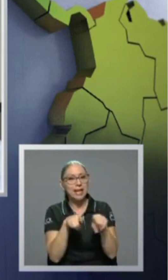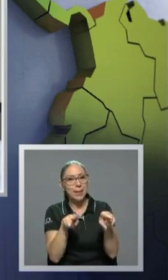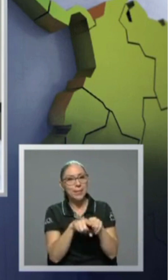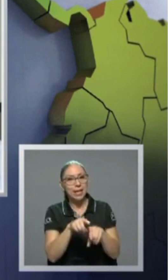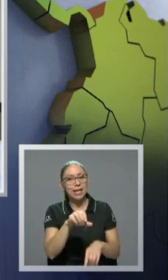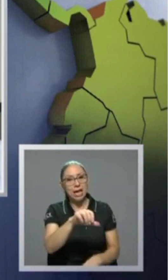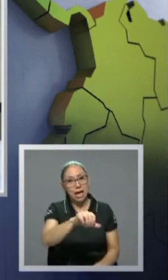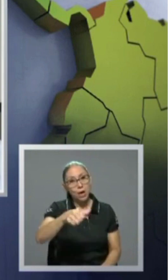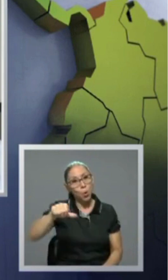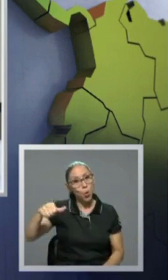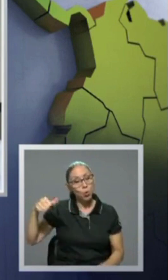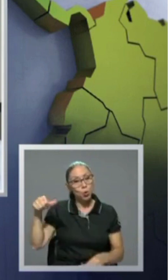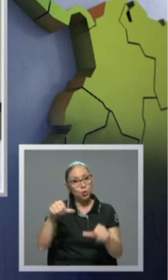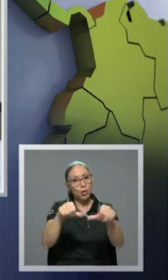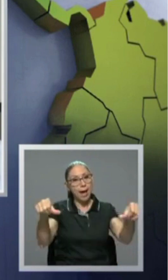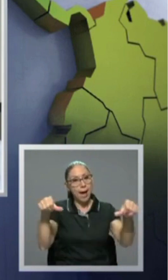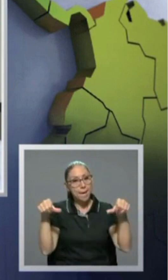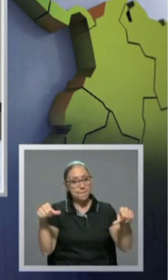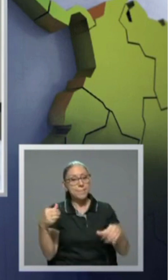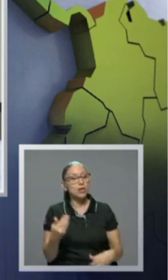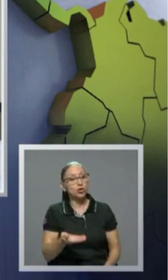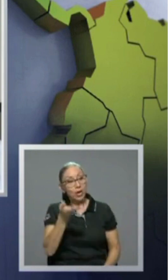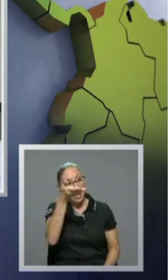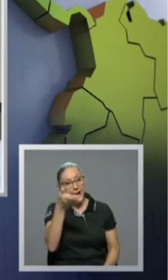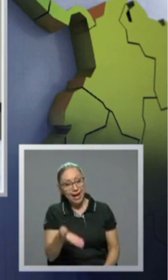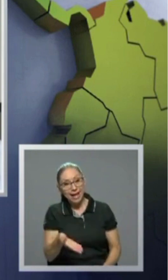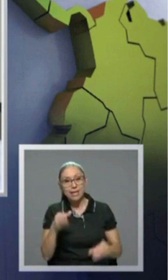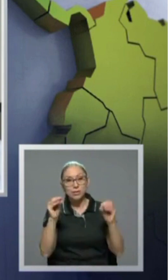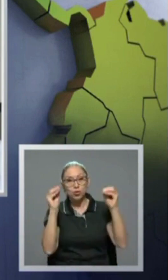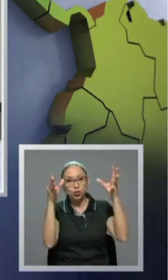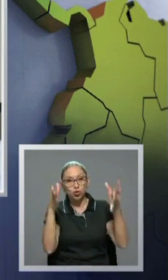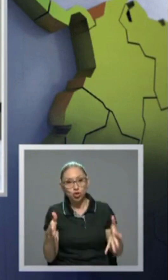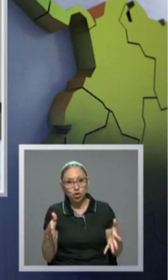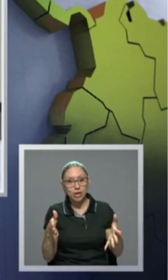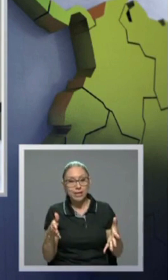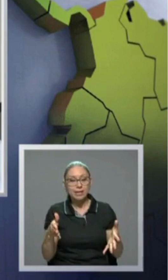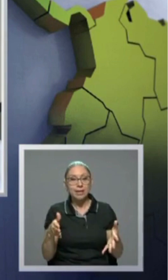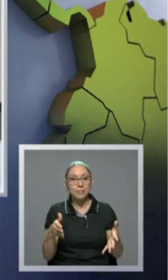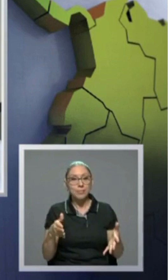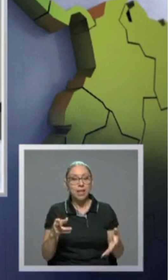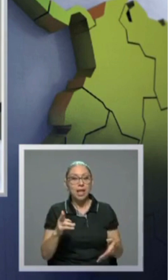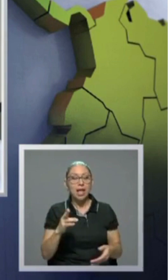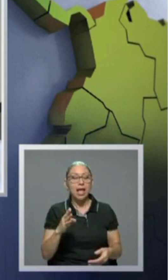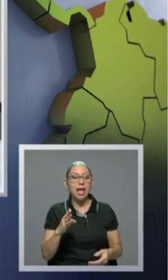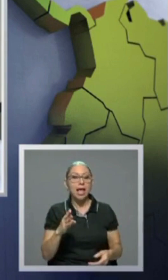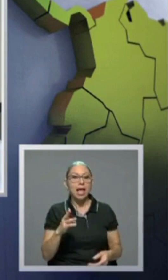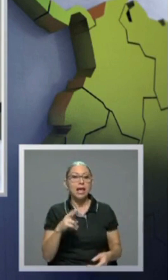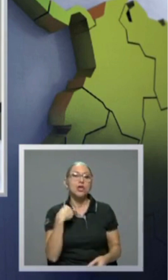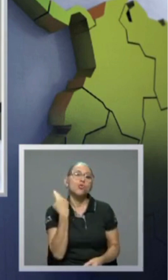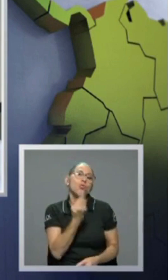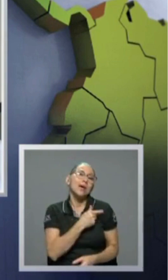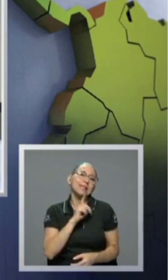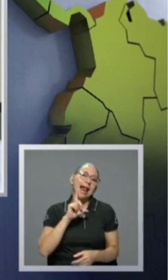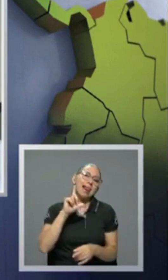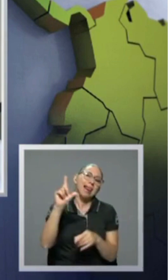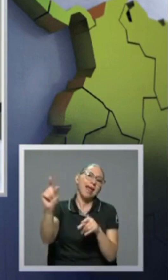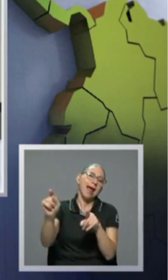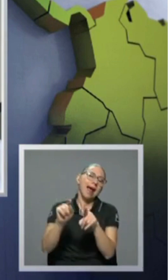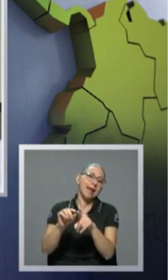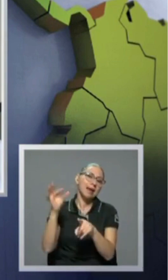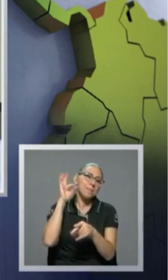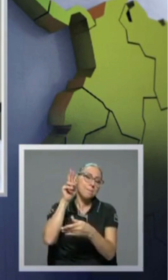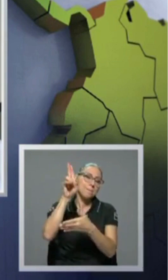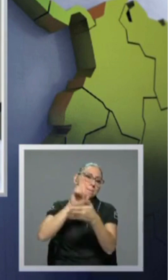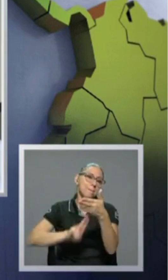otros ámbitos. Él es docente en nuestra lejana hermana,